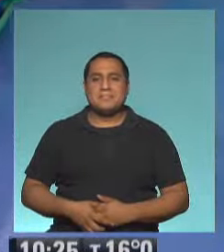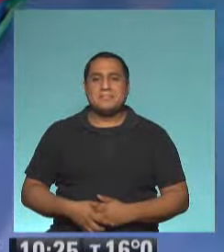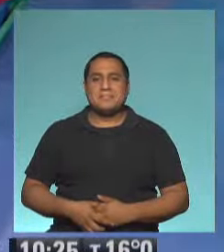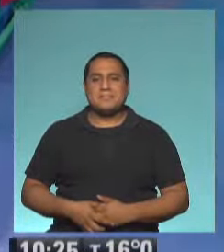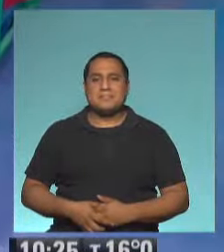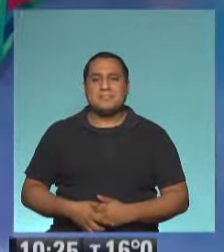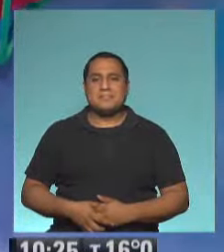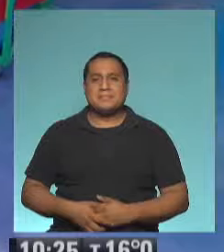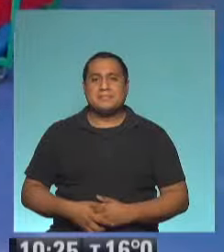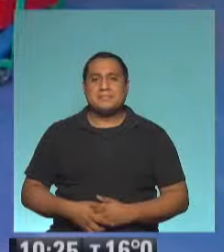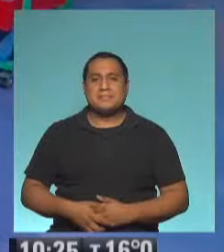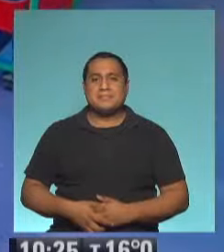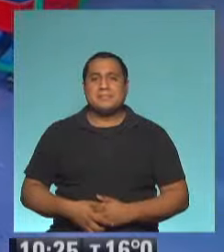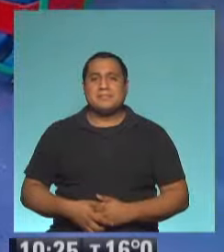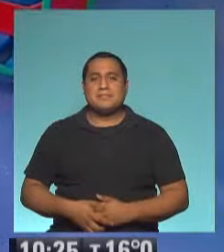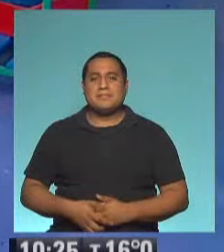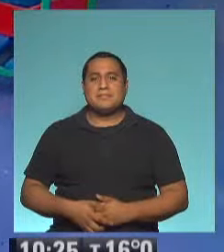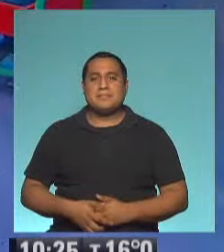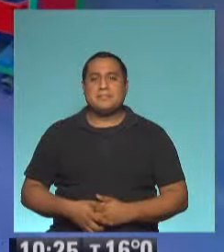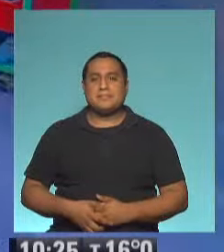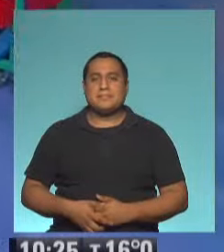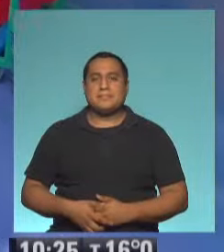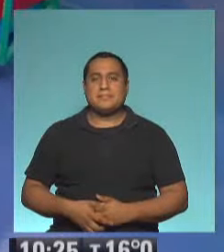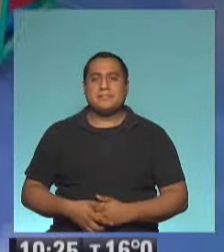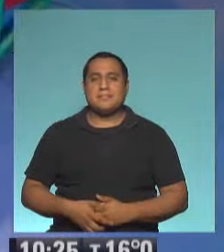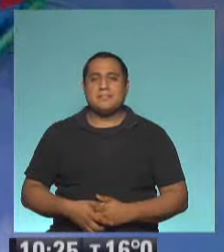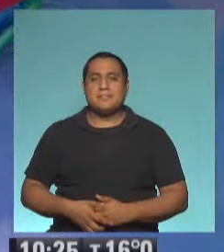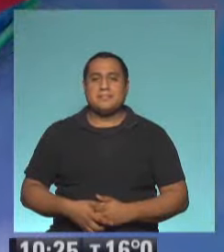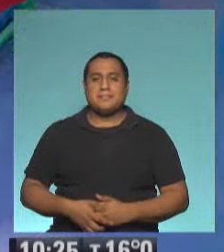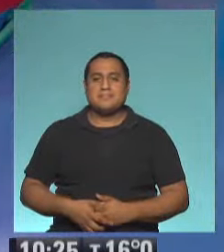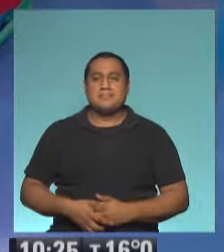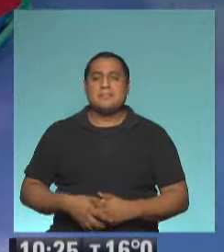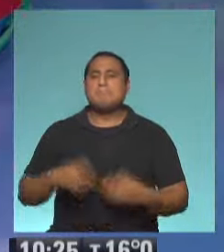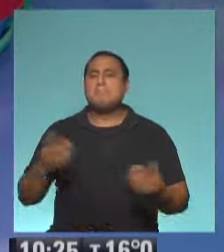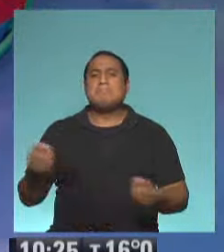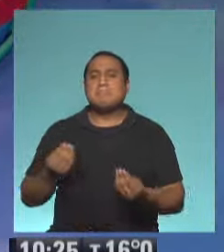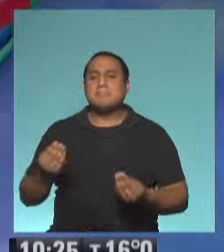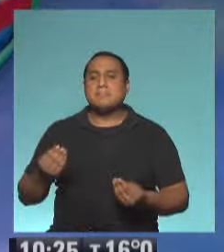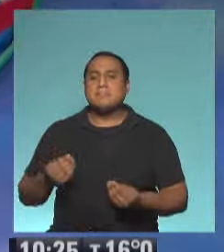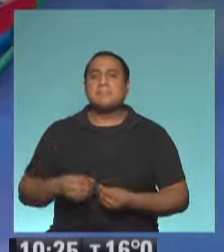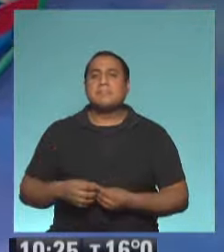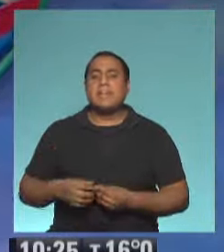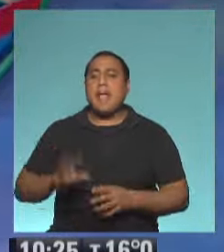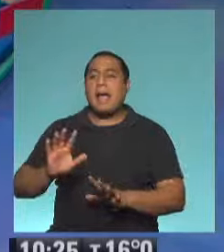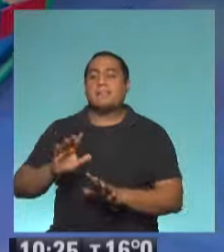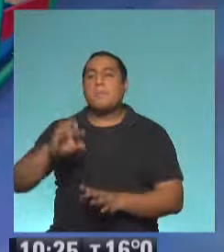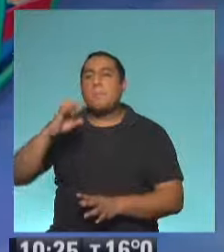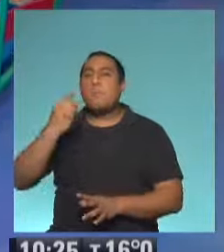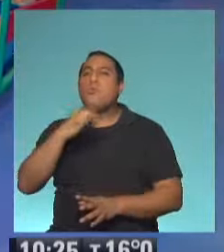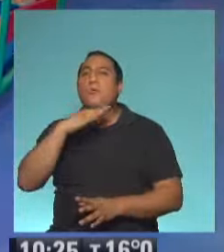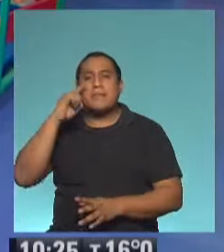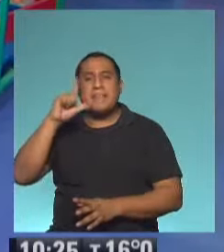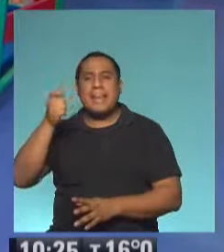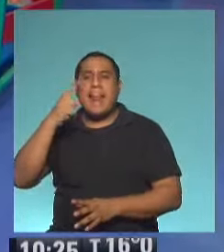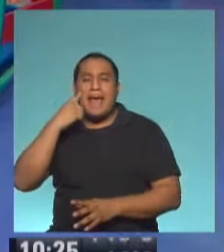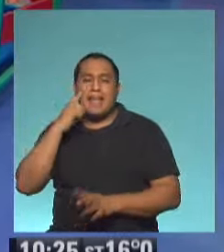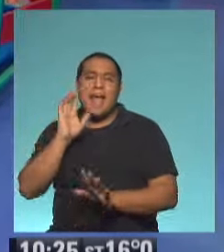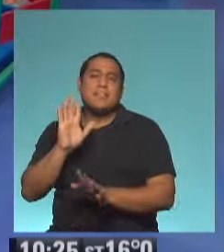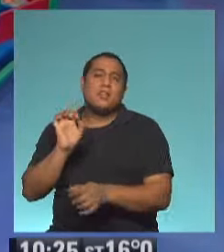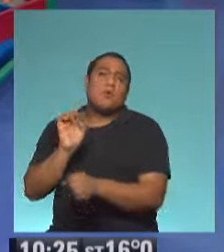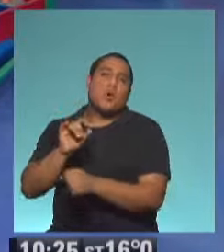¿Qué? No sé. Fujilay. Fujilay es como... Sí, Fujilay, ¿no? Sí. Es como llaman al diablo del carnaval en el noroeste